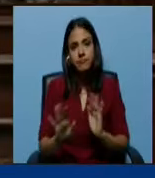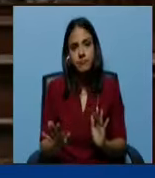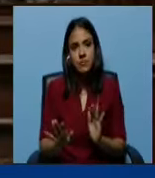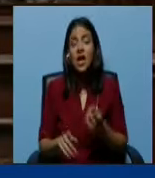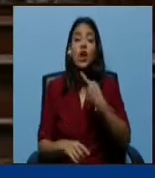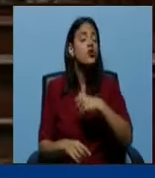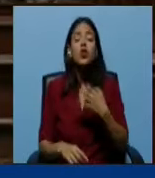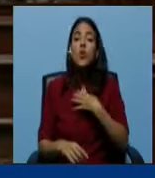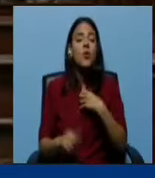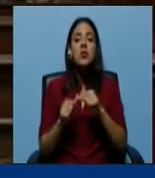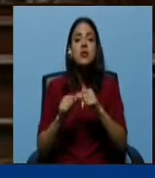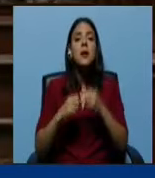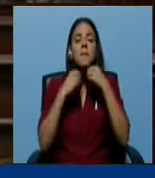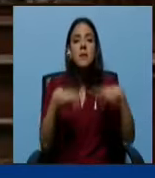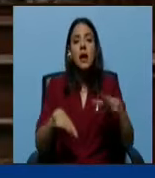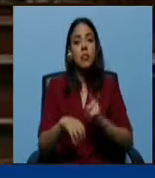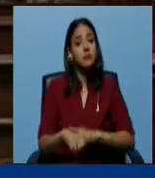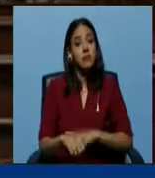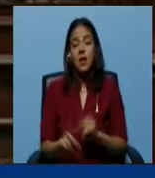perder.